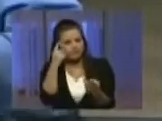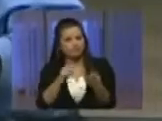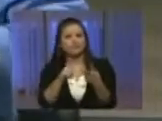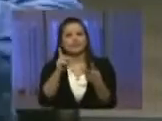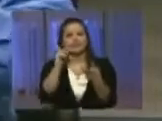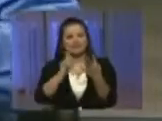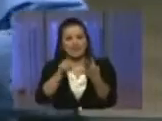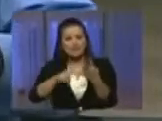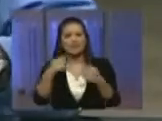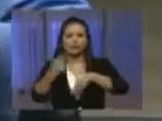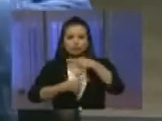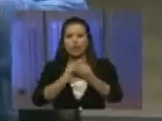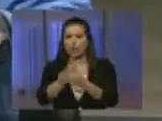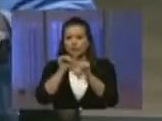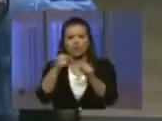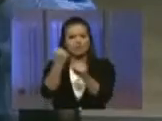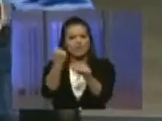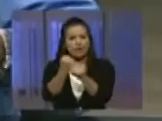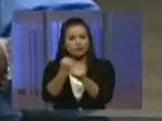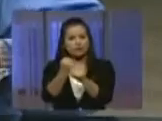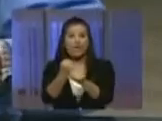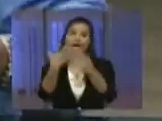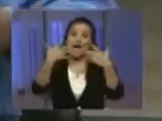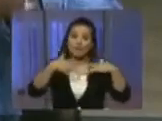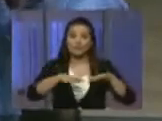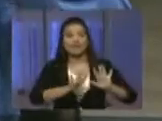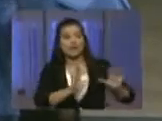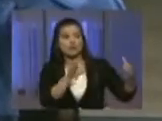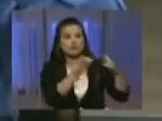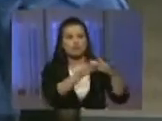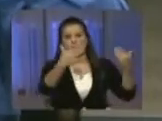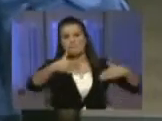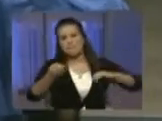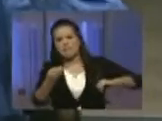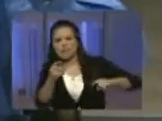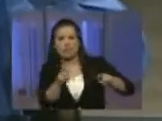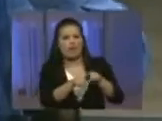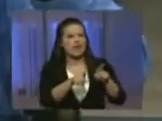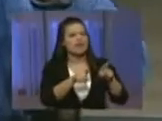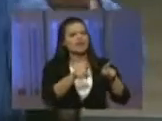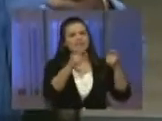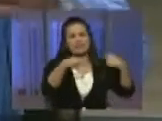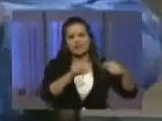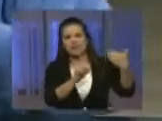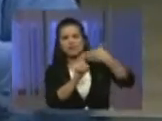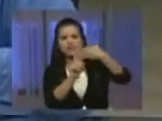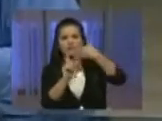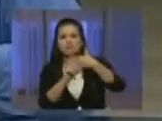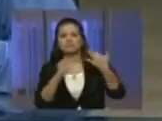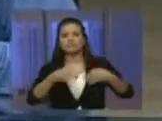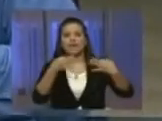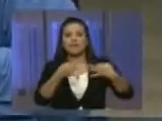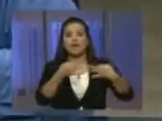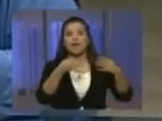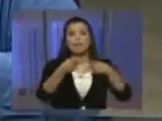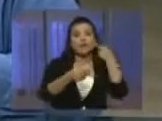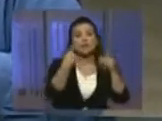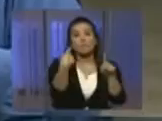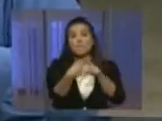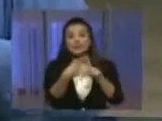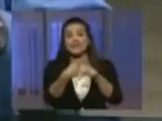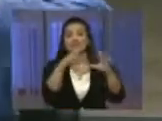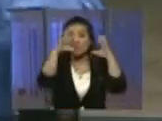lo social a pesar de los ataques de la guarimba del acoso permanente financiero político y diplomático del el Imperio